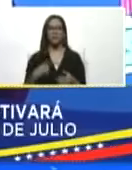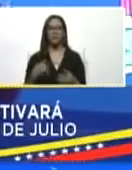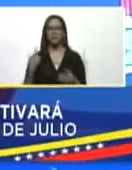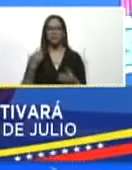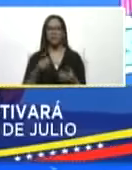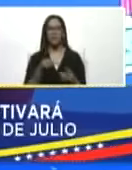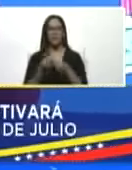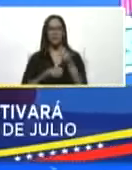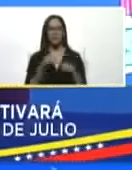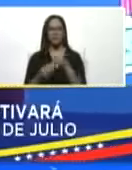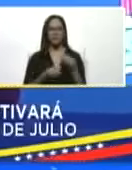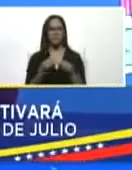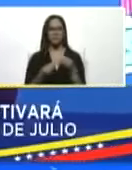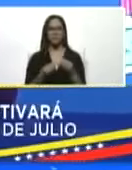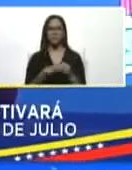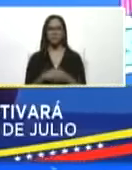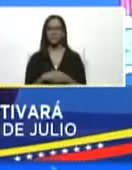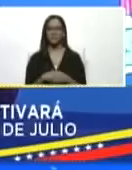Pida asesoría.